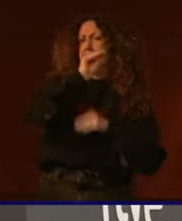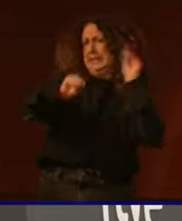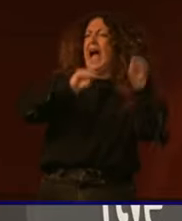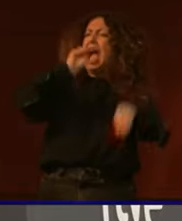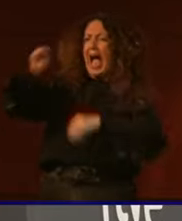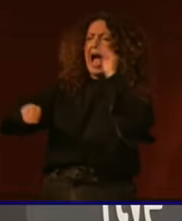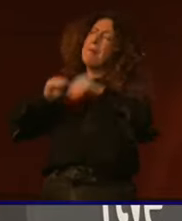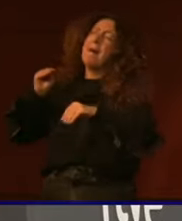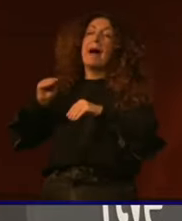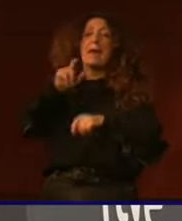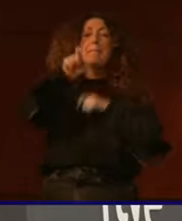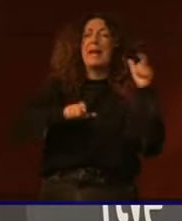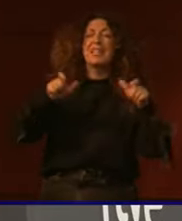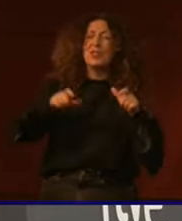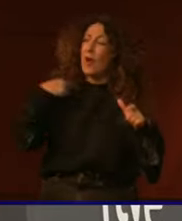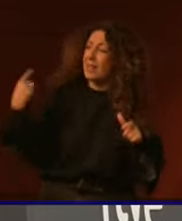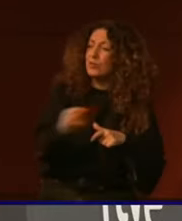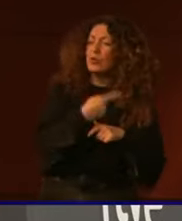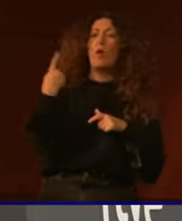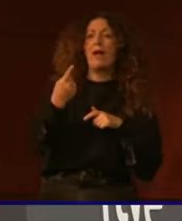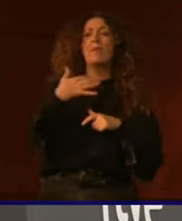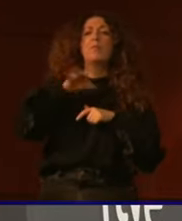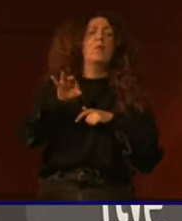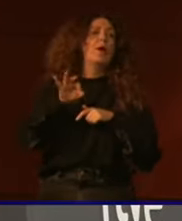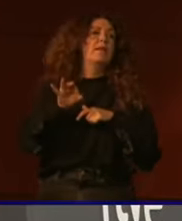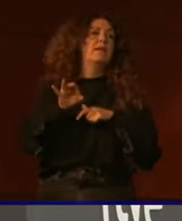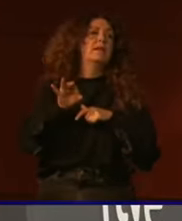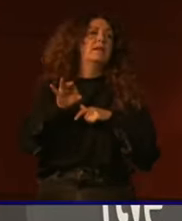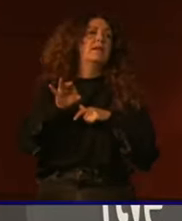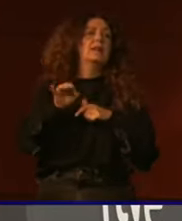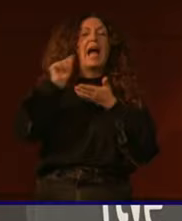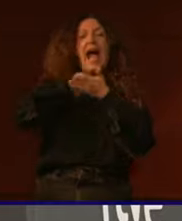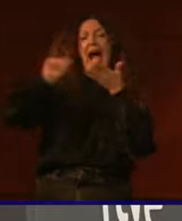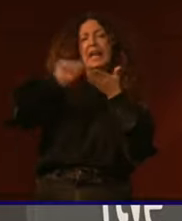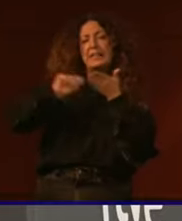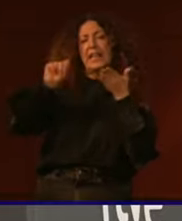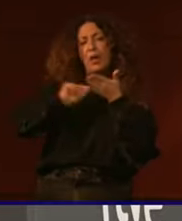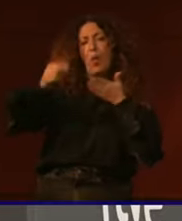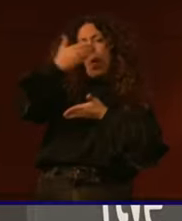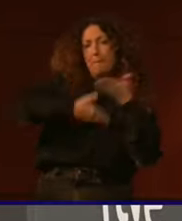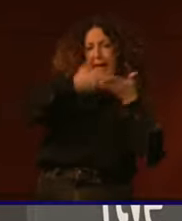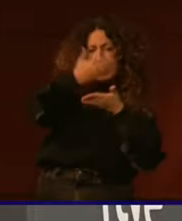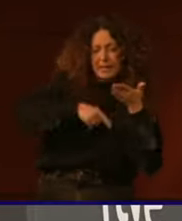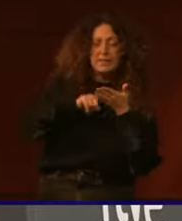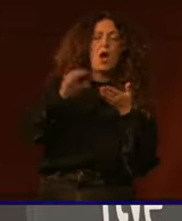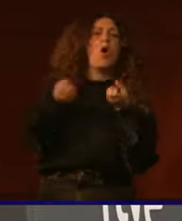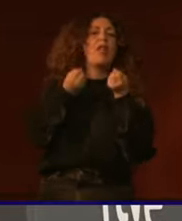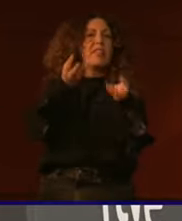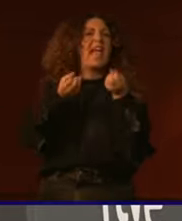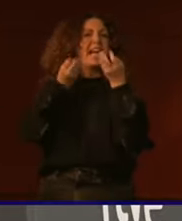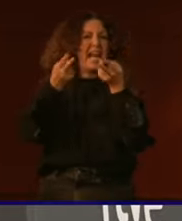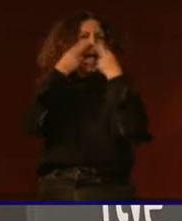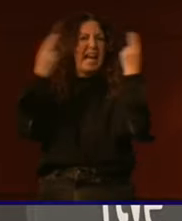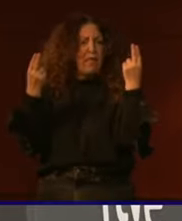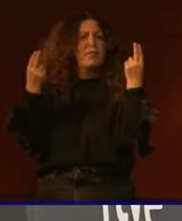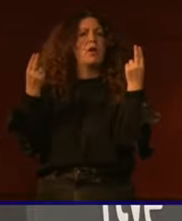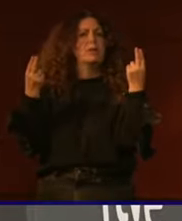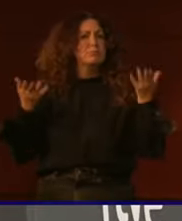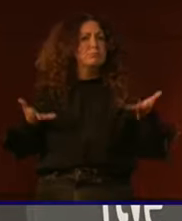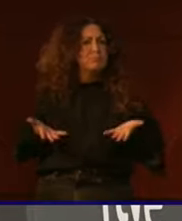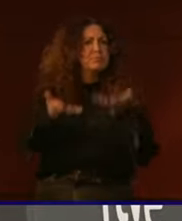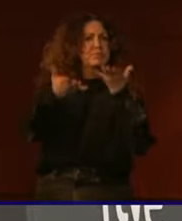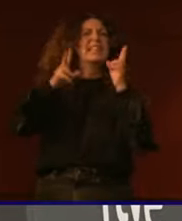para que todas las personas aquí podamos contribuir, o bien con artículos de prensa o bien con declaraciones. Es decir, hay que empujar este tema